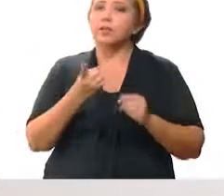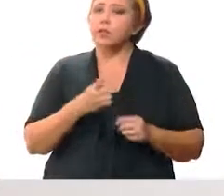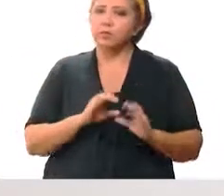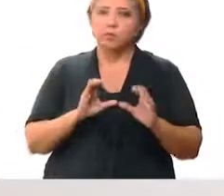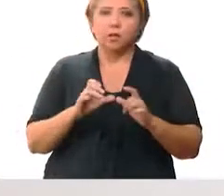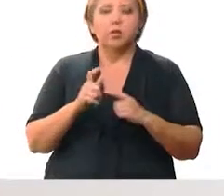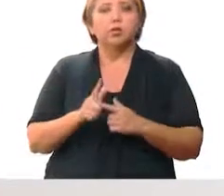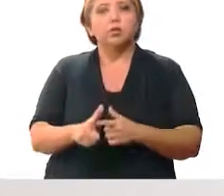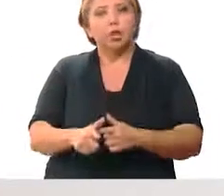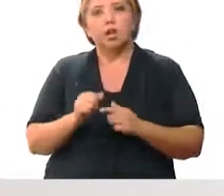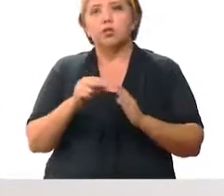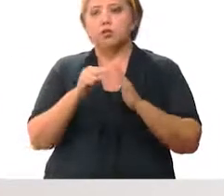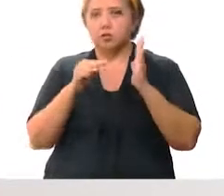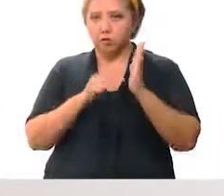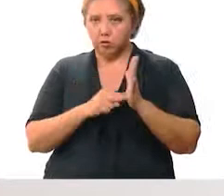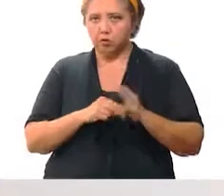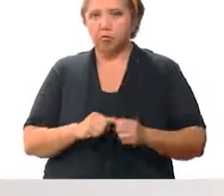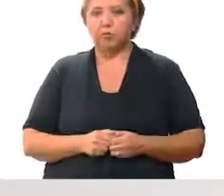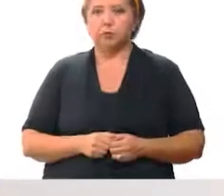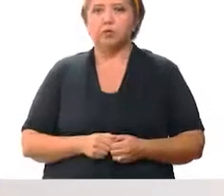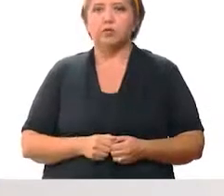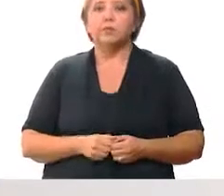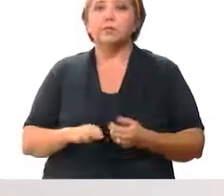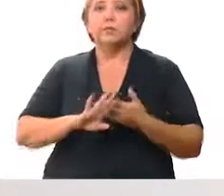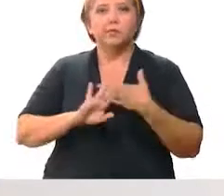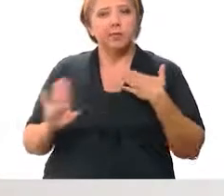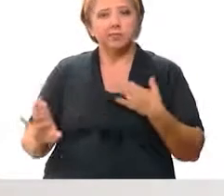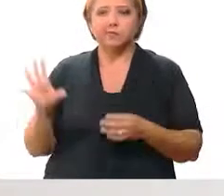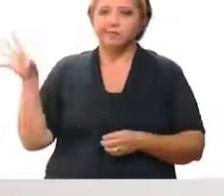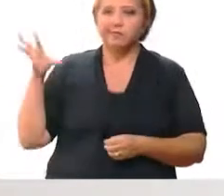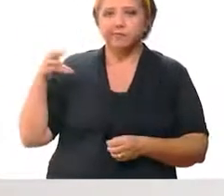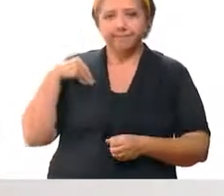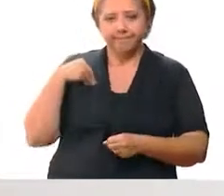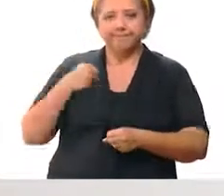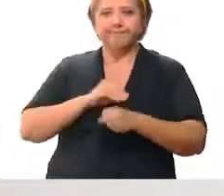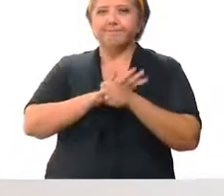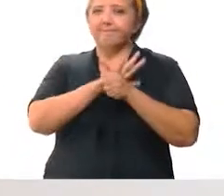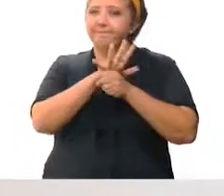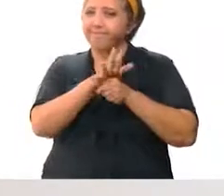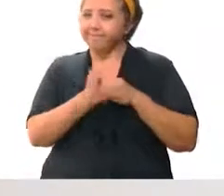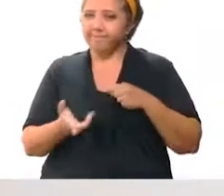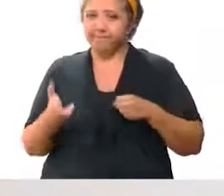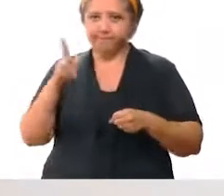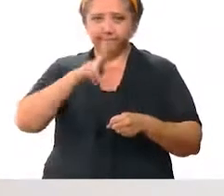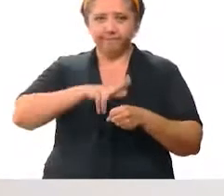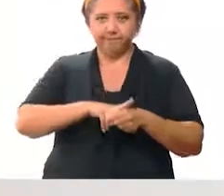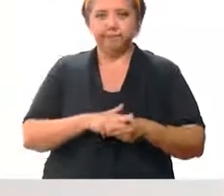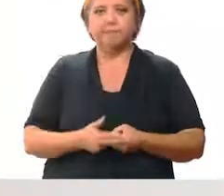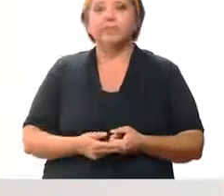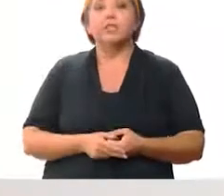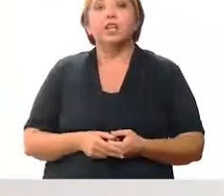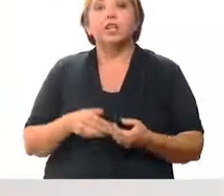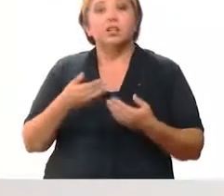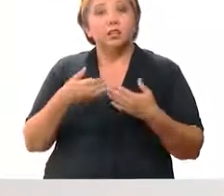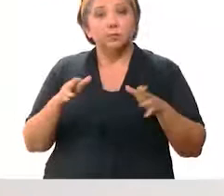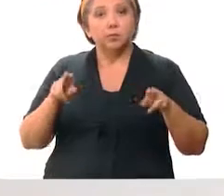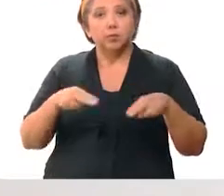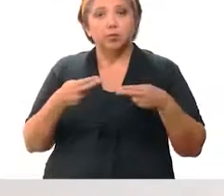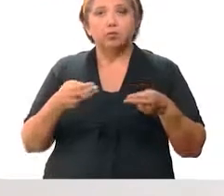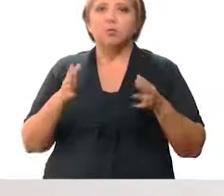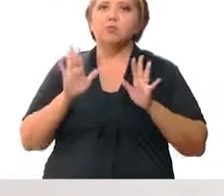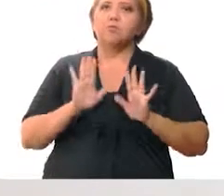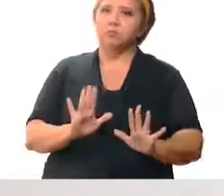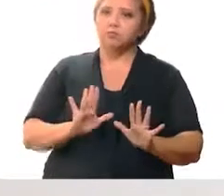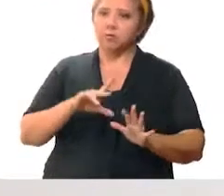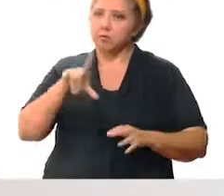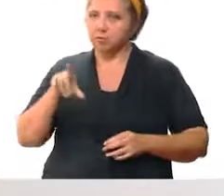guardia y continuar actuando con responsabilidad y siguiendo las medidas sanitarias para evitar comprometer la capacidad hospitalaria e interrumpir el